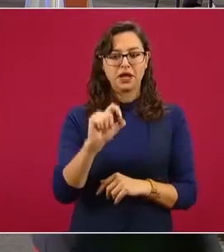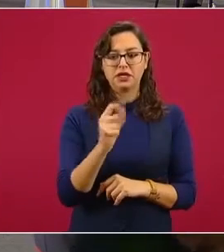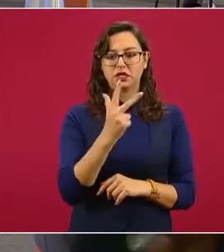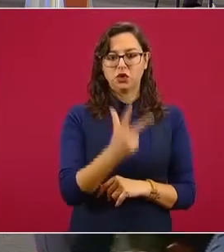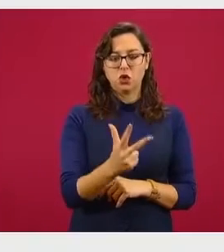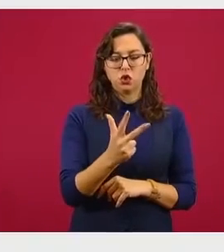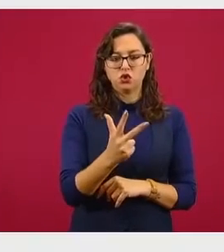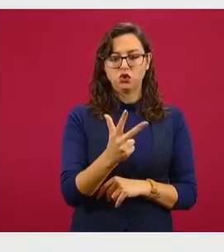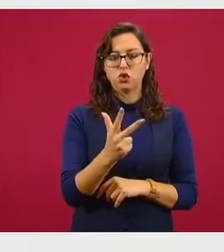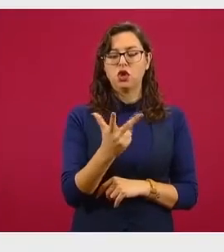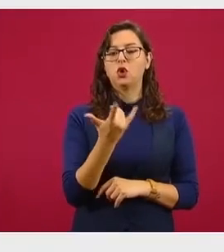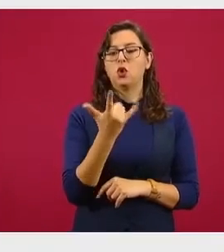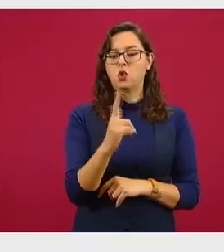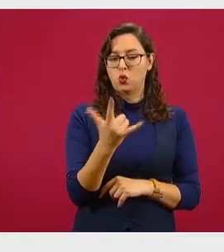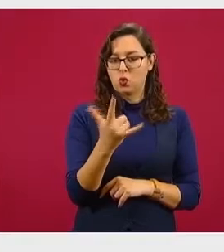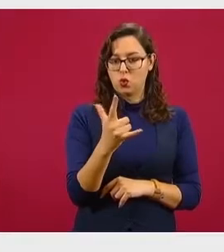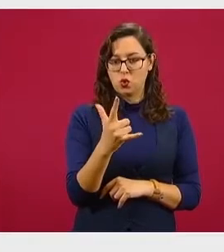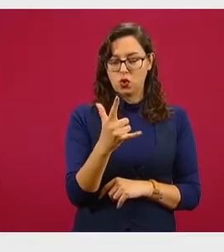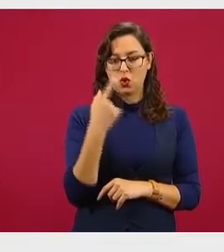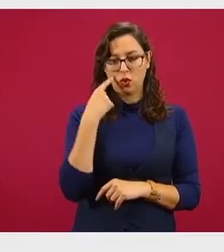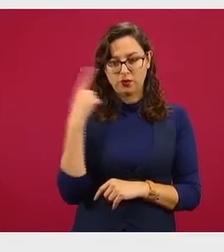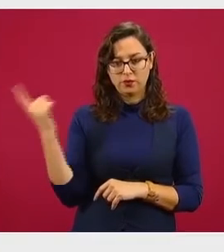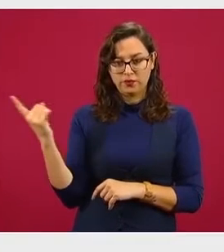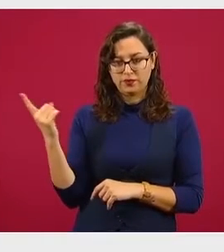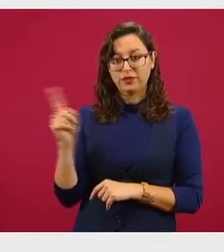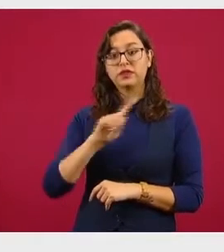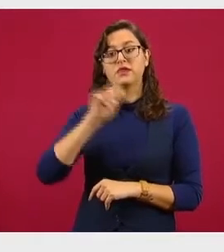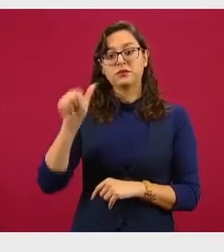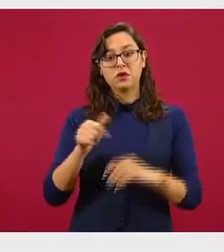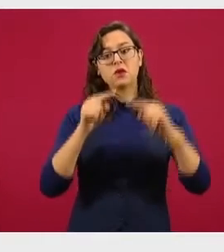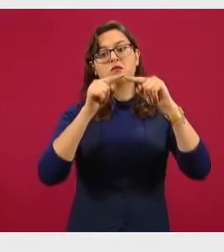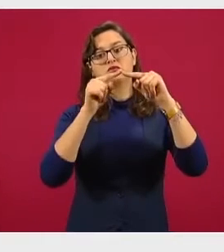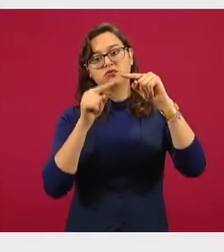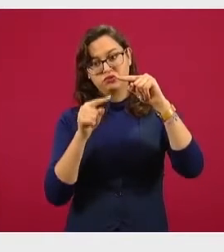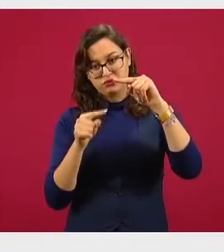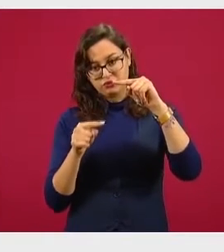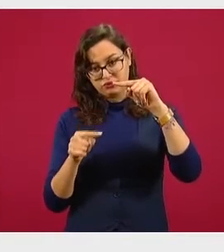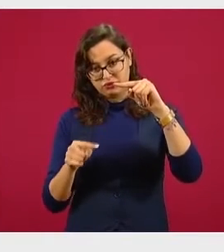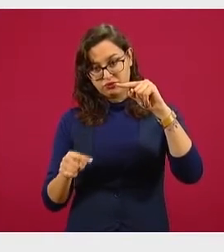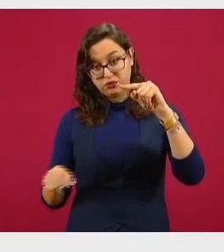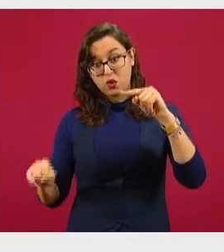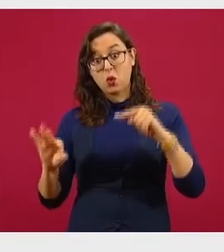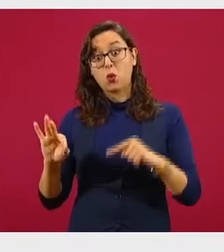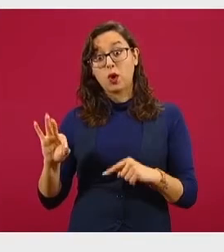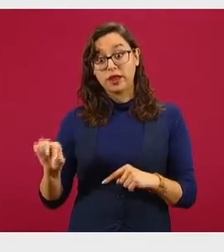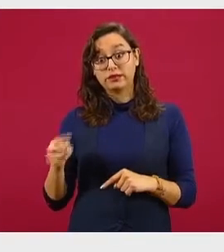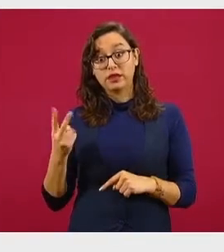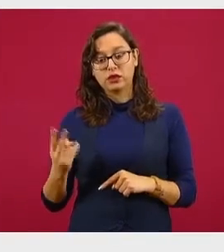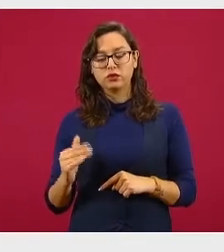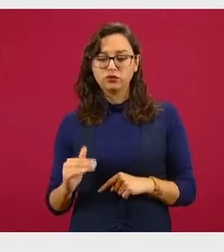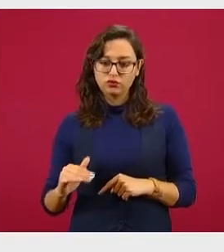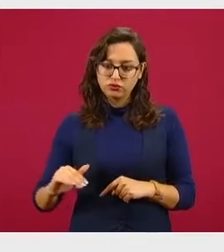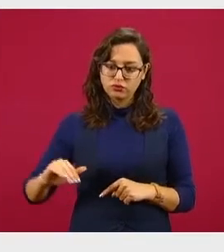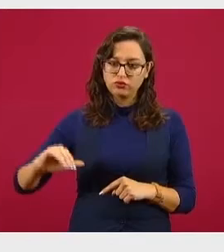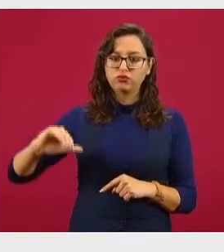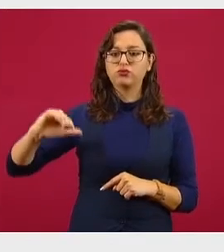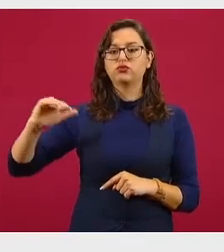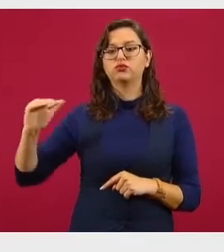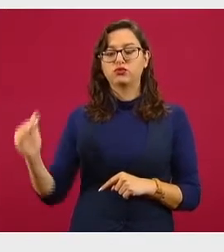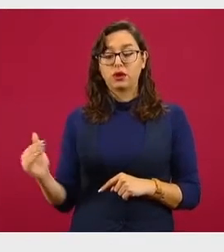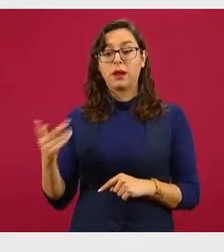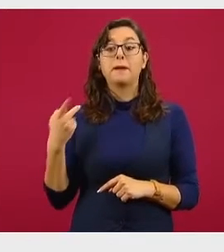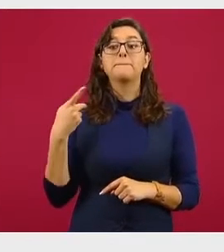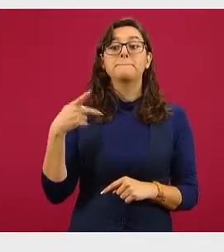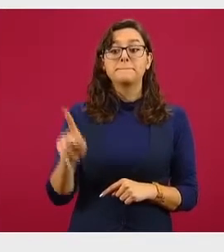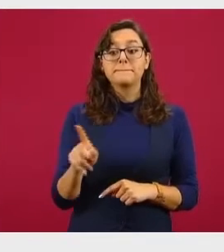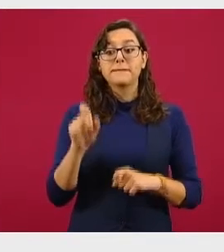la penúltima semana de julio, posteriormente un descenso y a partir de la semana 42 un aumento. Pero destacamos la